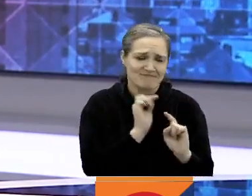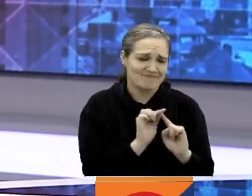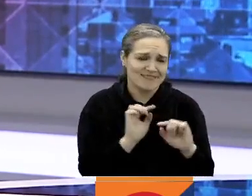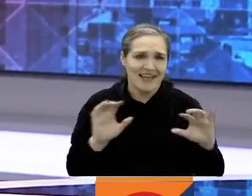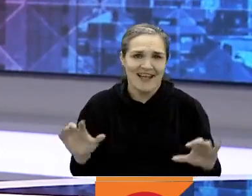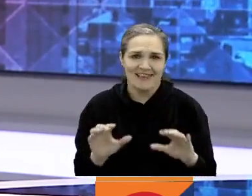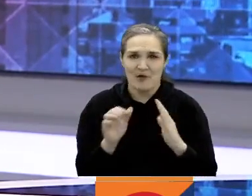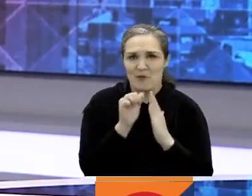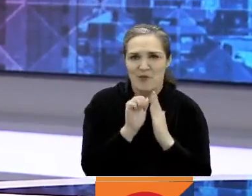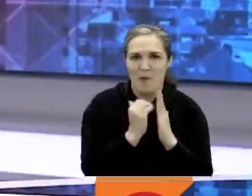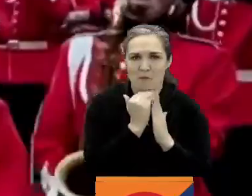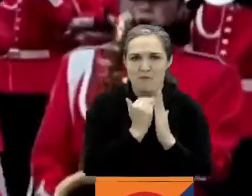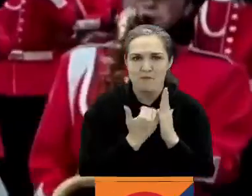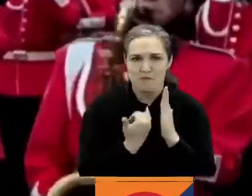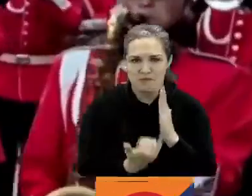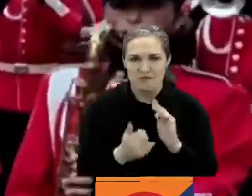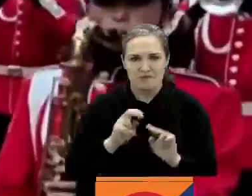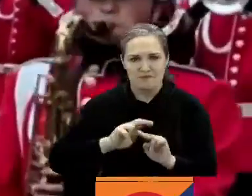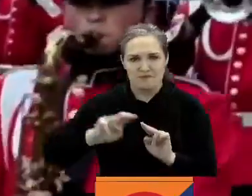de la programación.